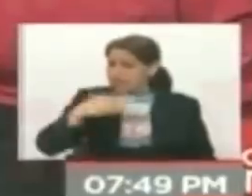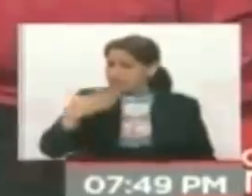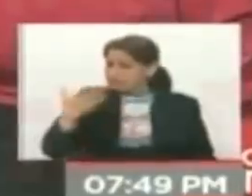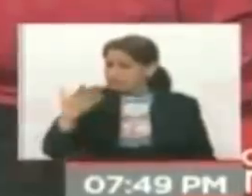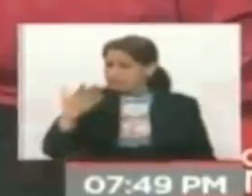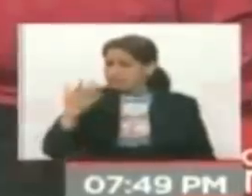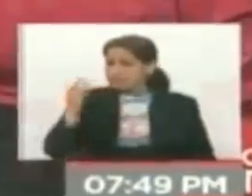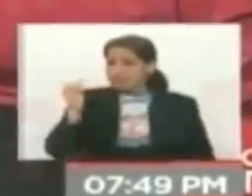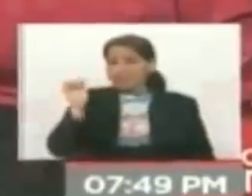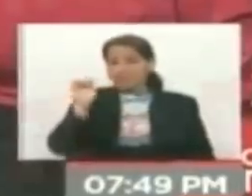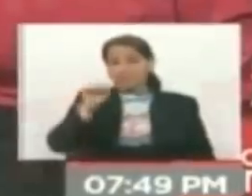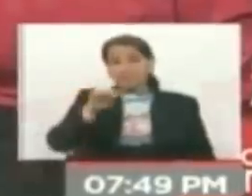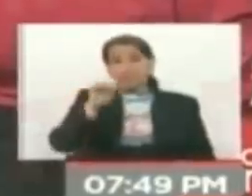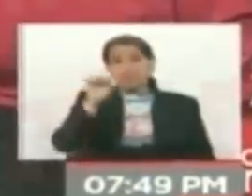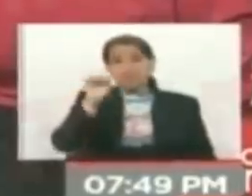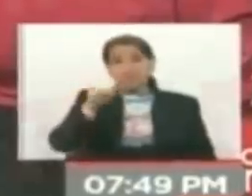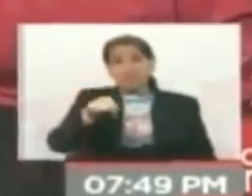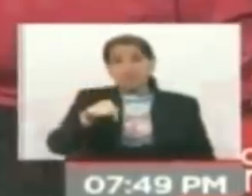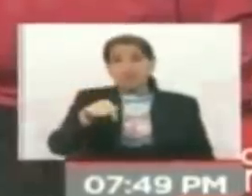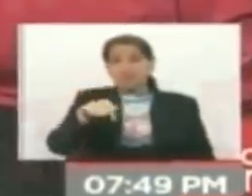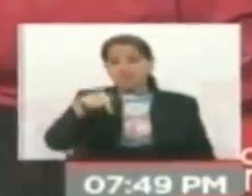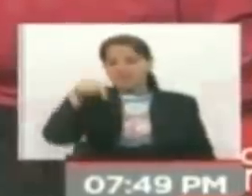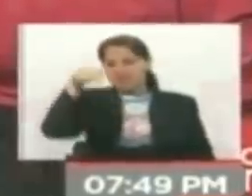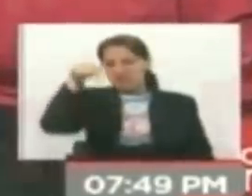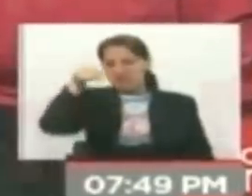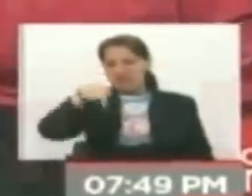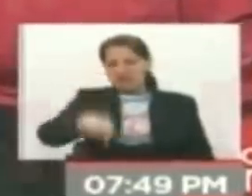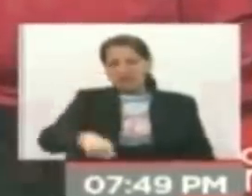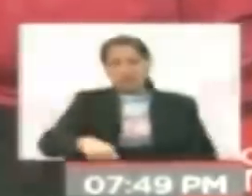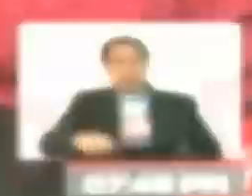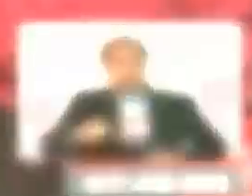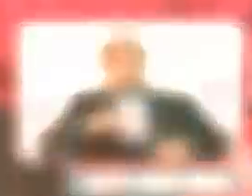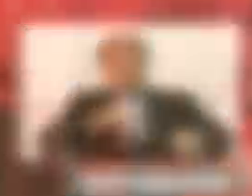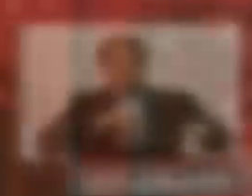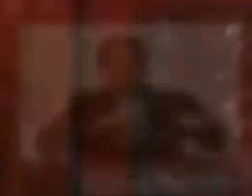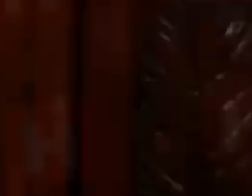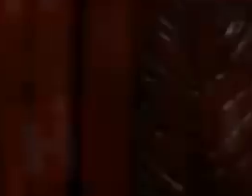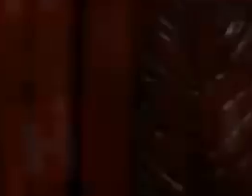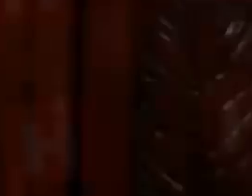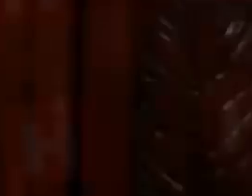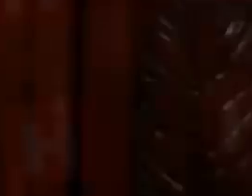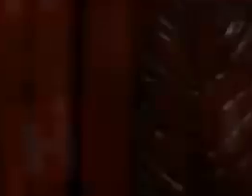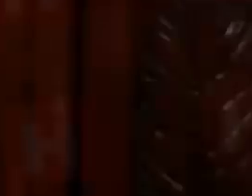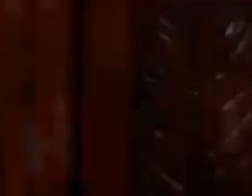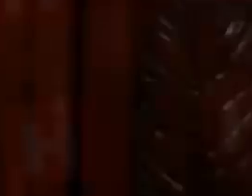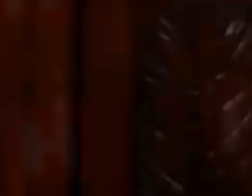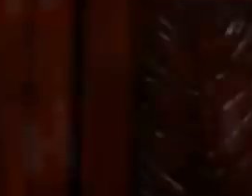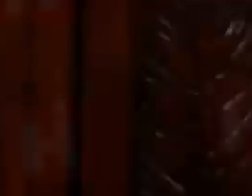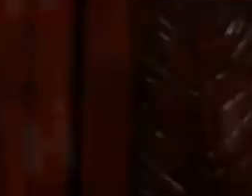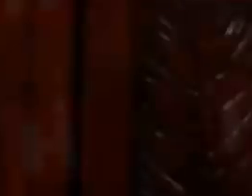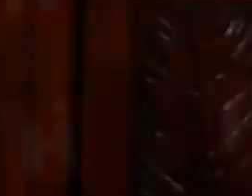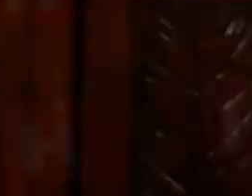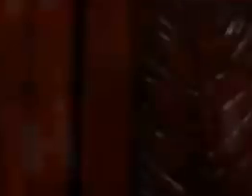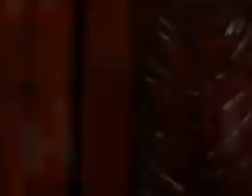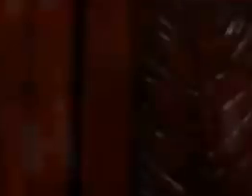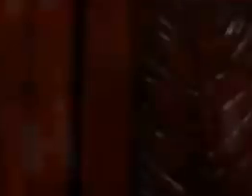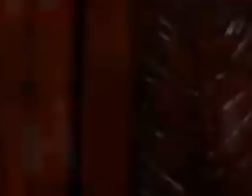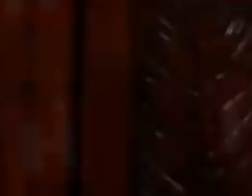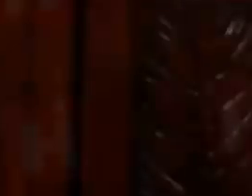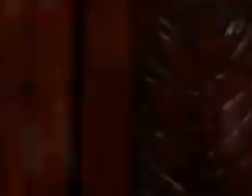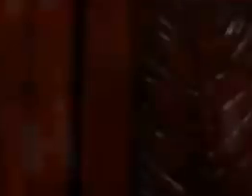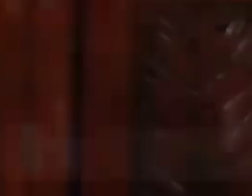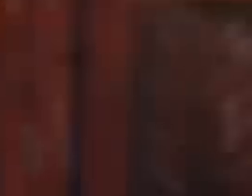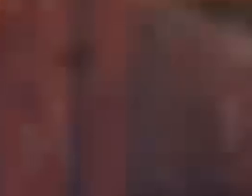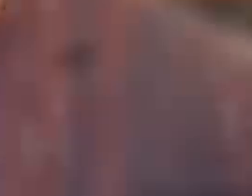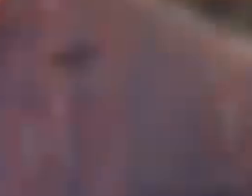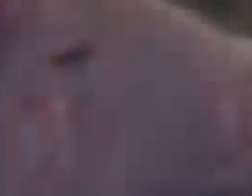eeuu último a comienzos de enero al comandante iraní en un ataque con drones en el aeropuerto de bagdad en irak simonovis